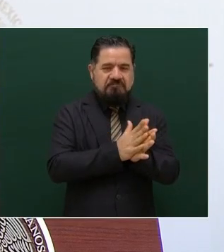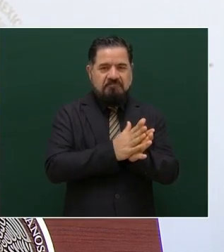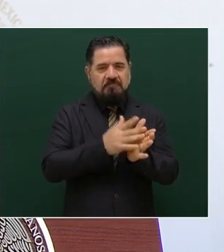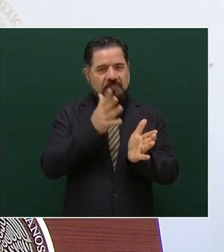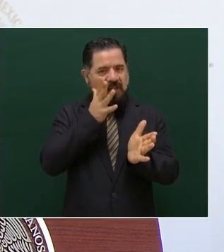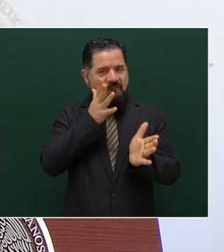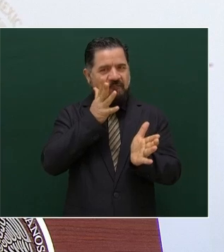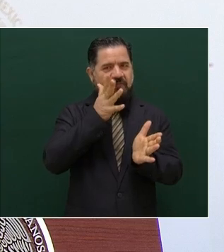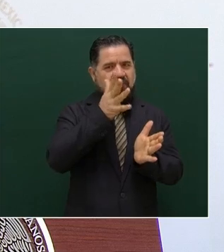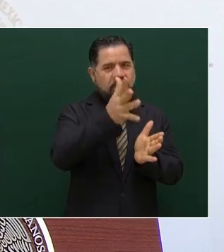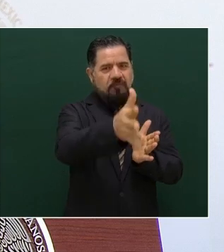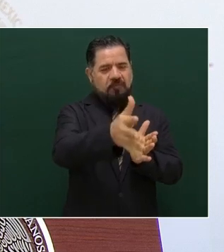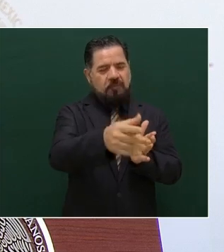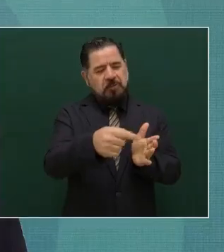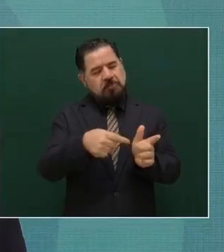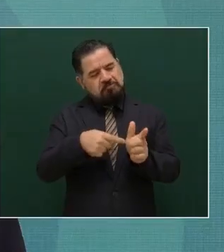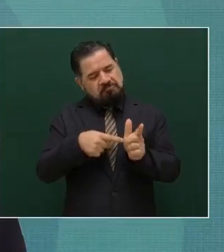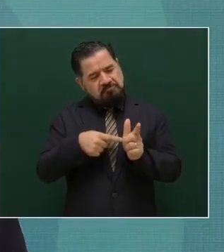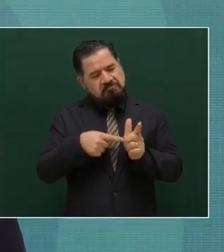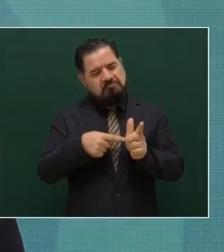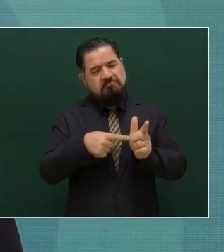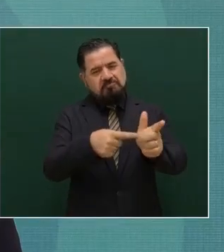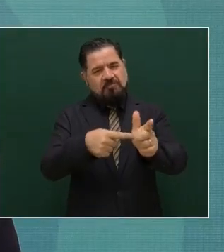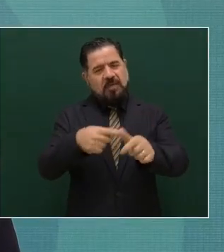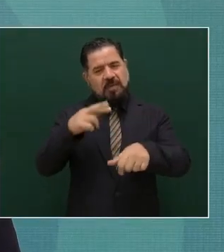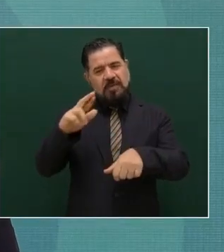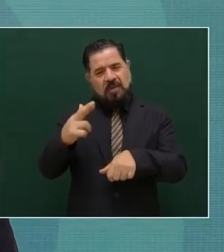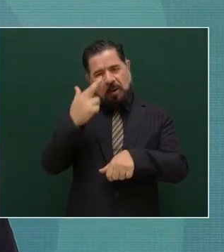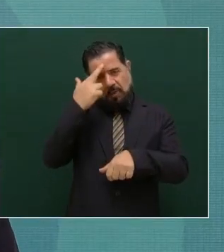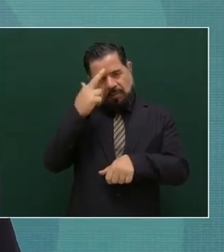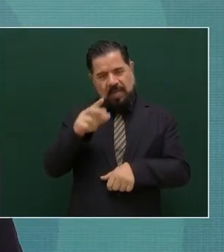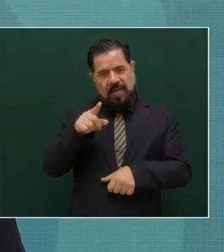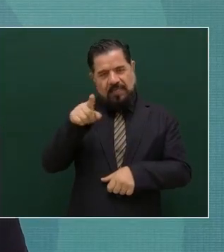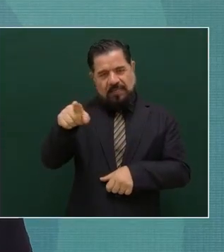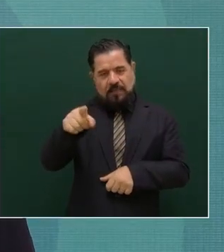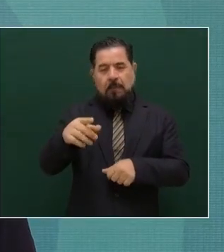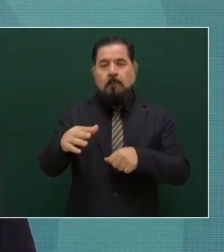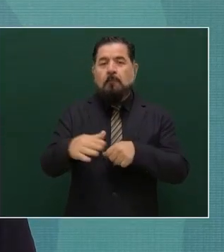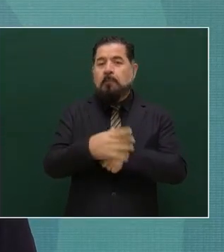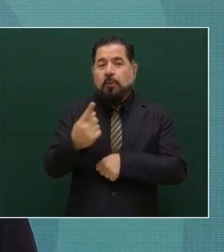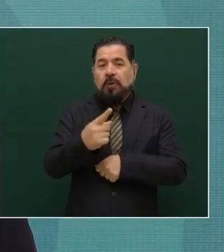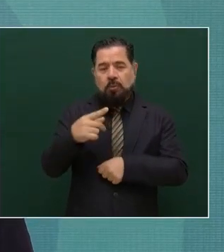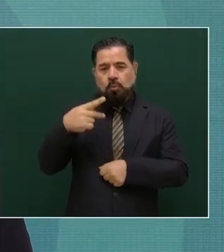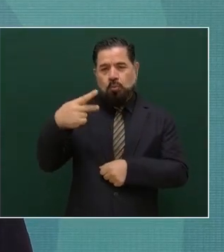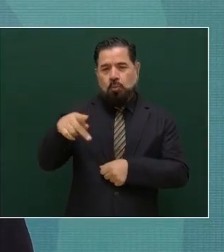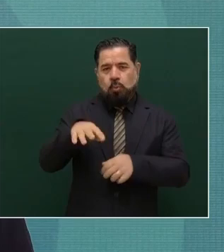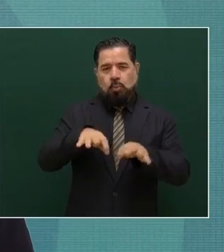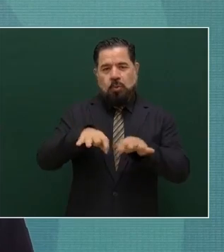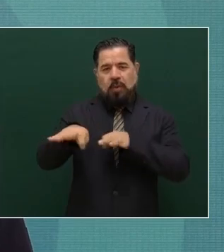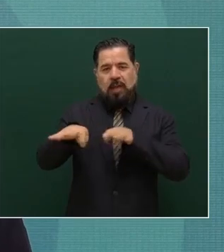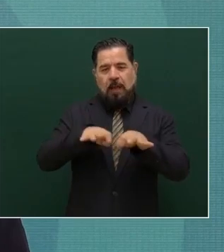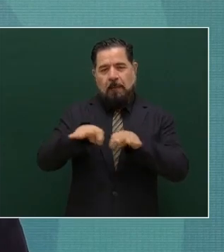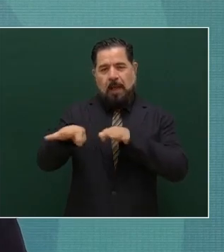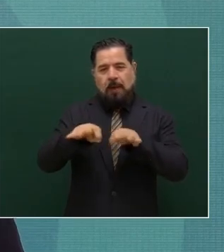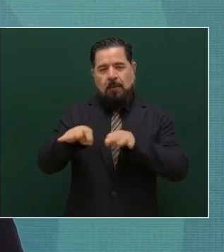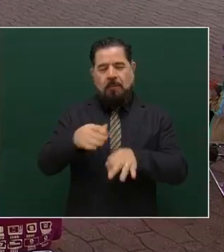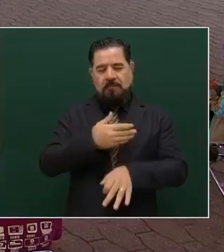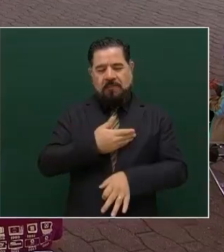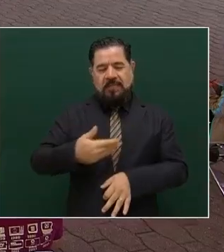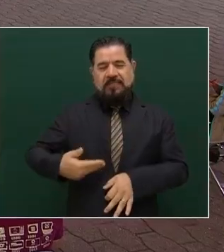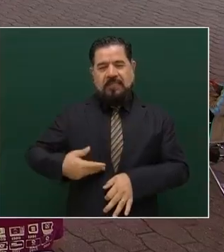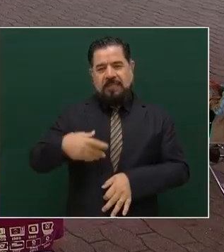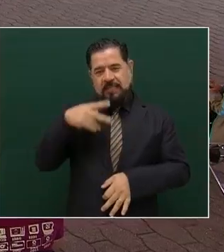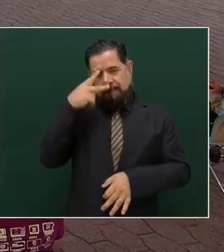juicio, particularmente con su desempeño como presidente de la República, y no